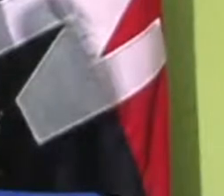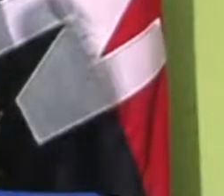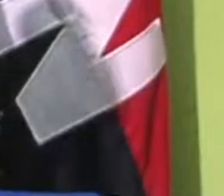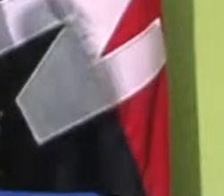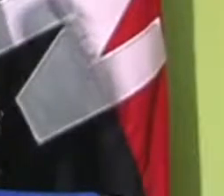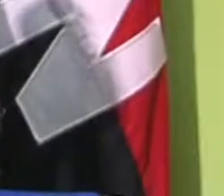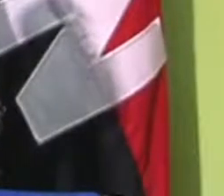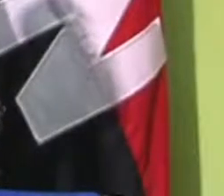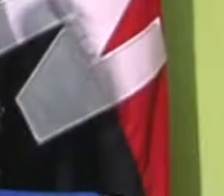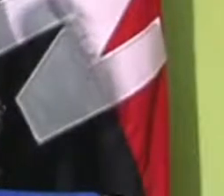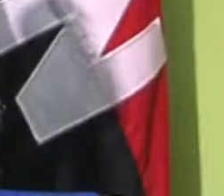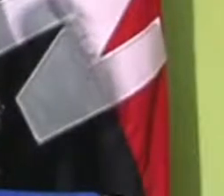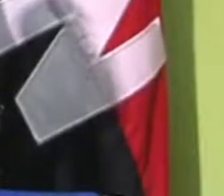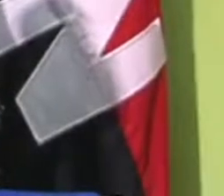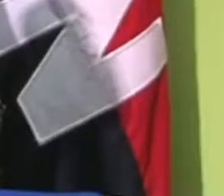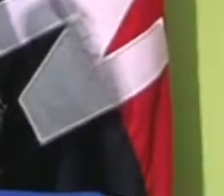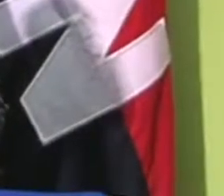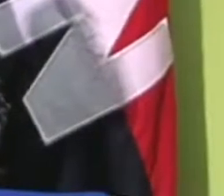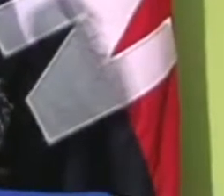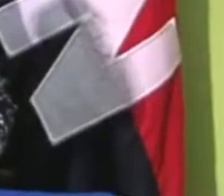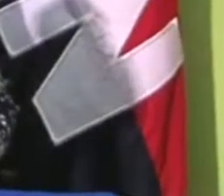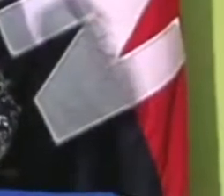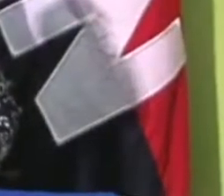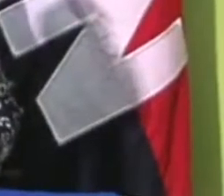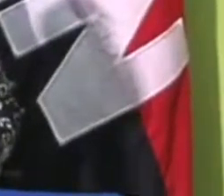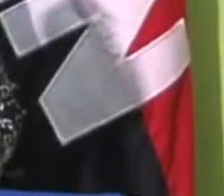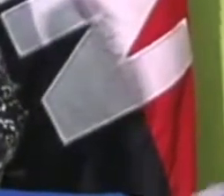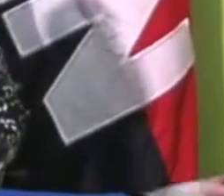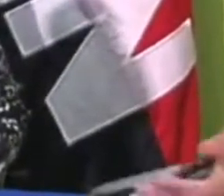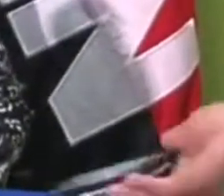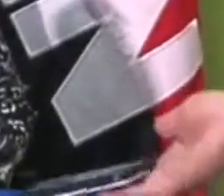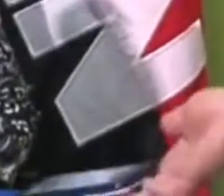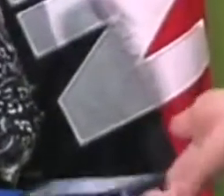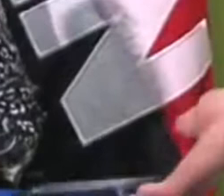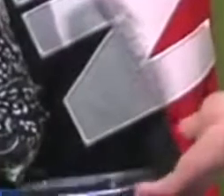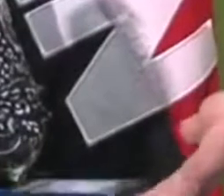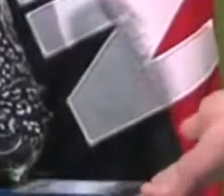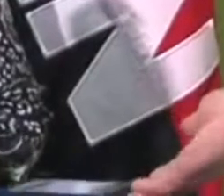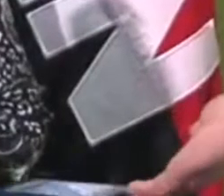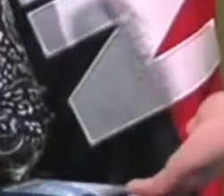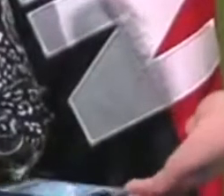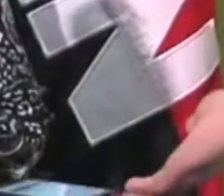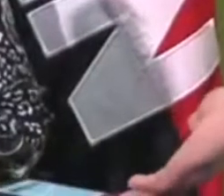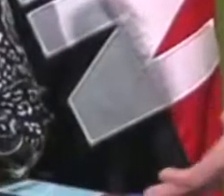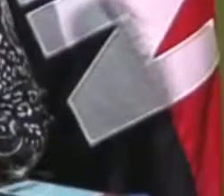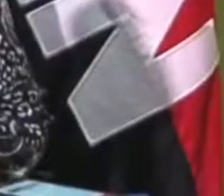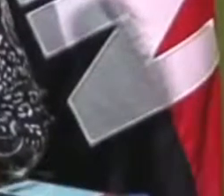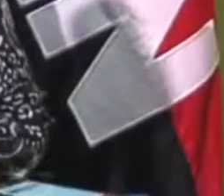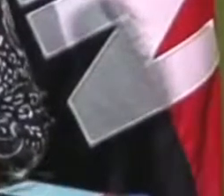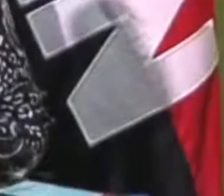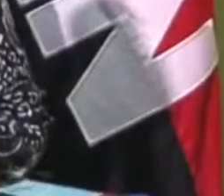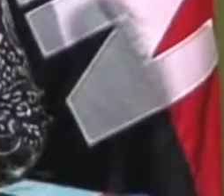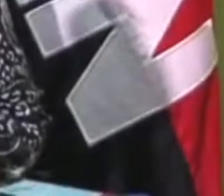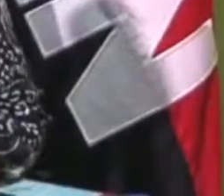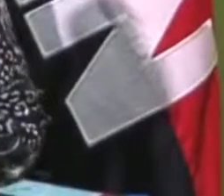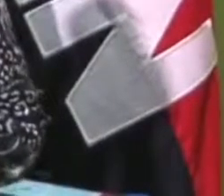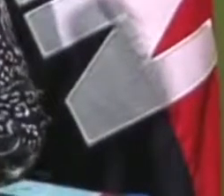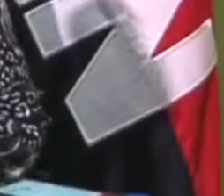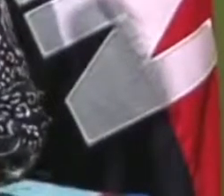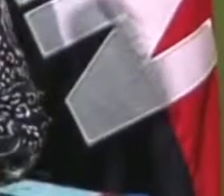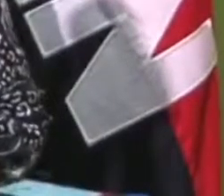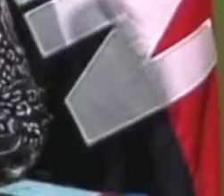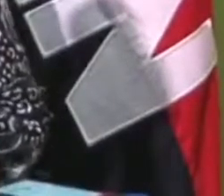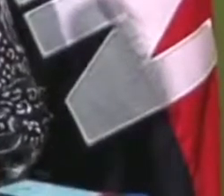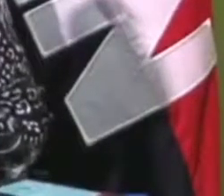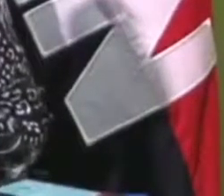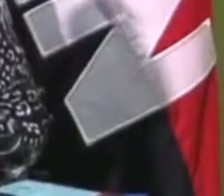hasta el 27 de febrero. Al día de hoy se reporta un total de casos de